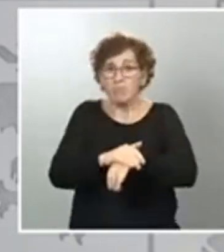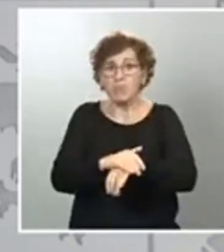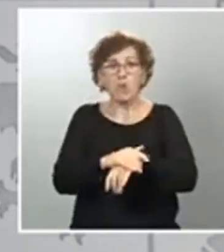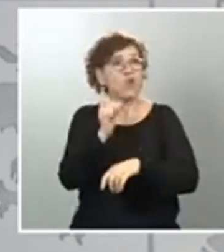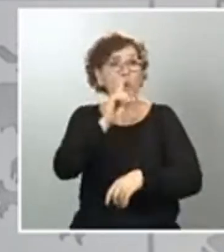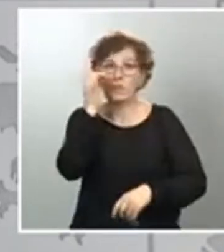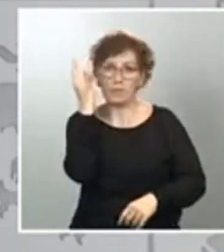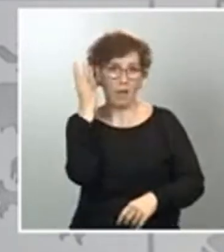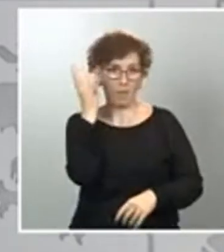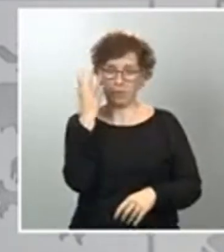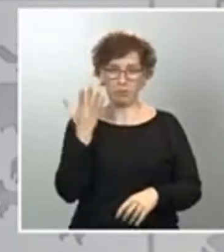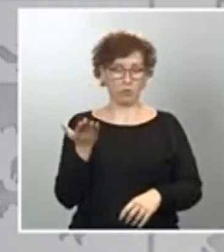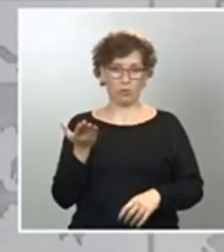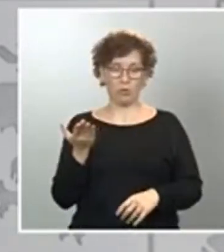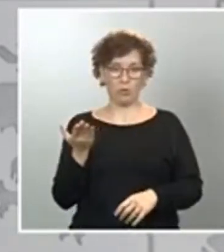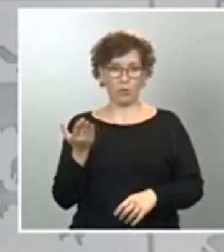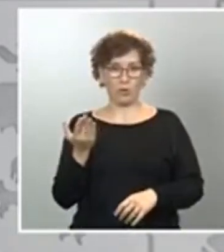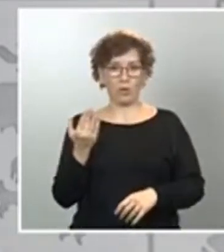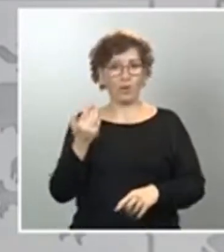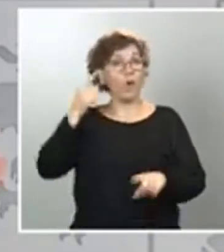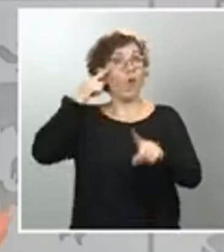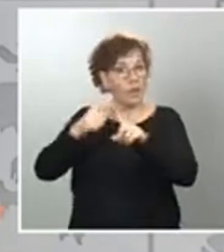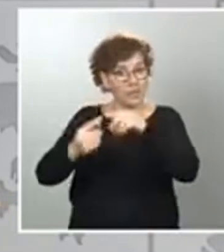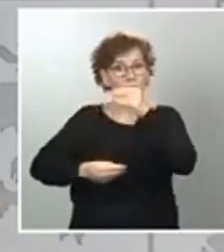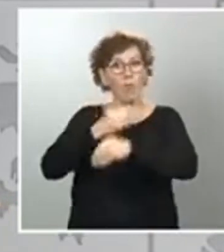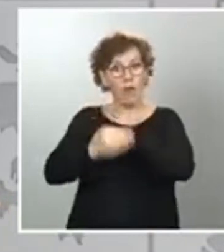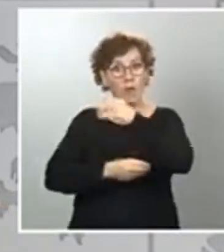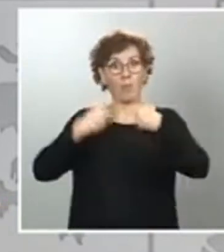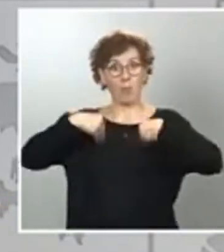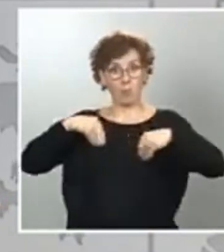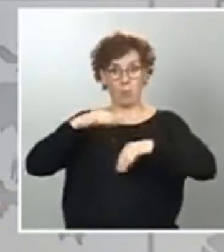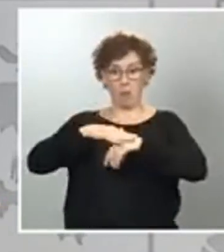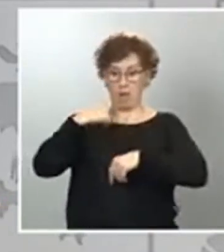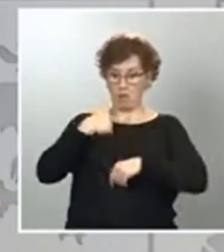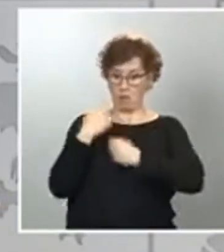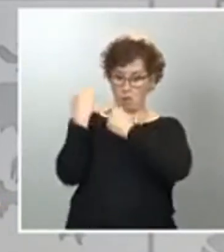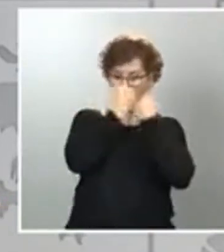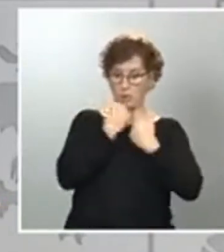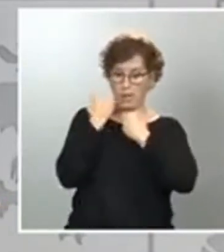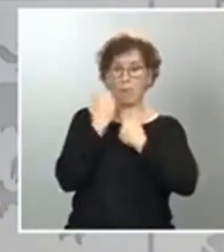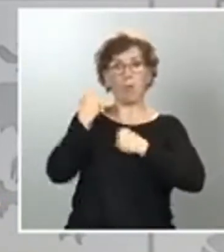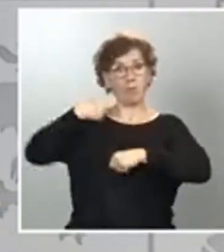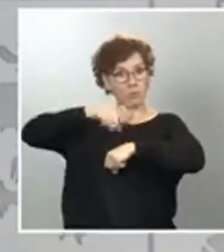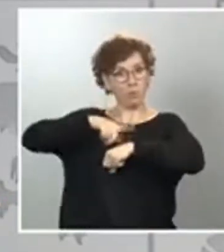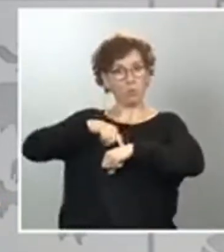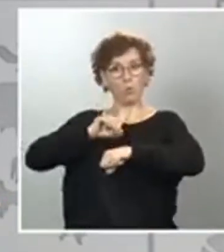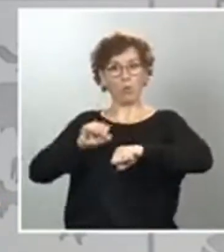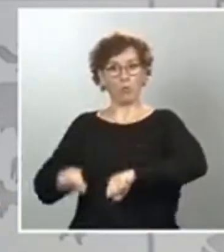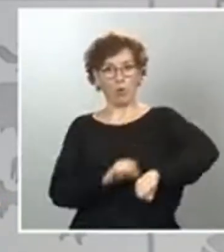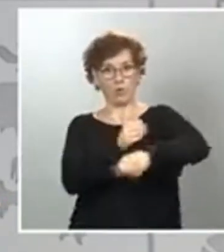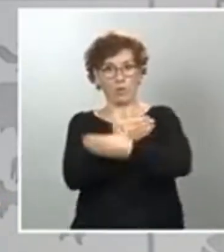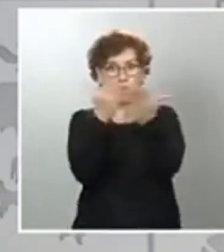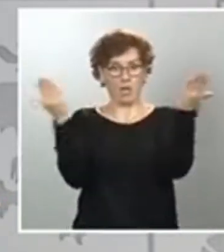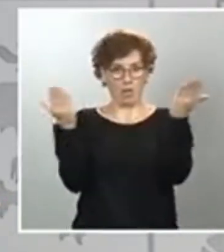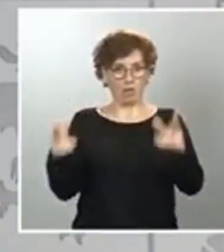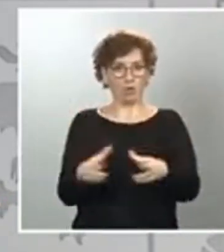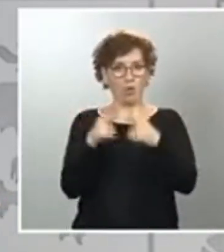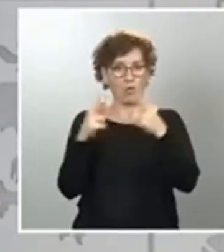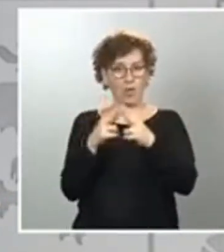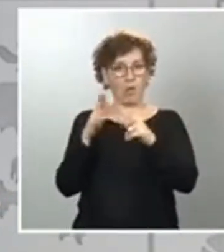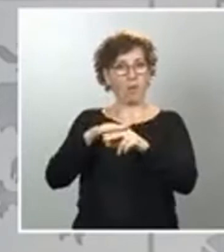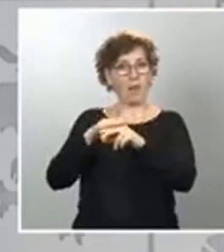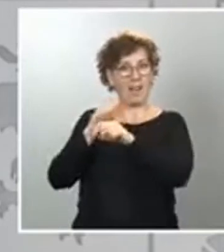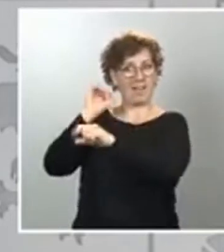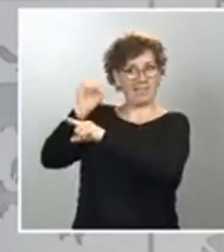hacemos precisamente para protegernos y para proteger al conjunto de la ciudadanía ante el embate del virus. Un virus que sigue